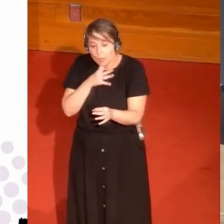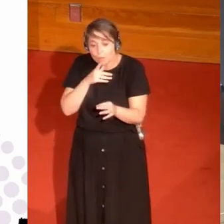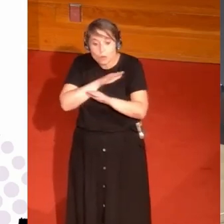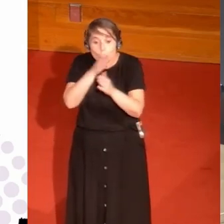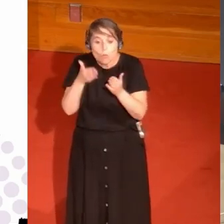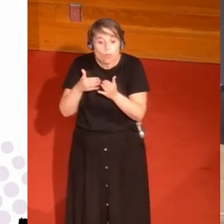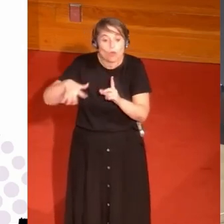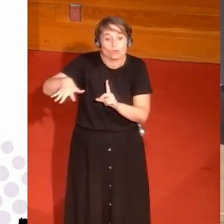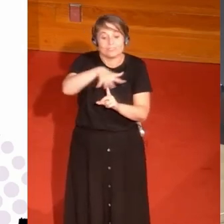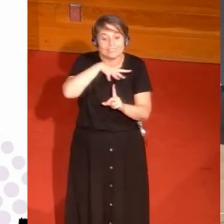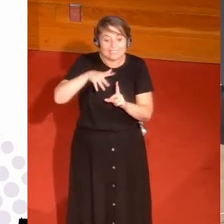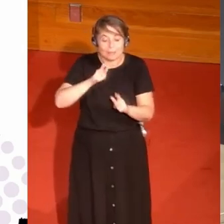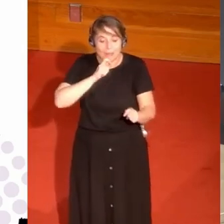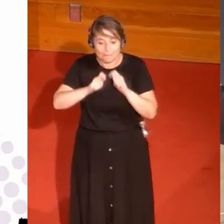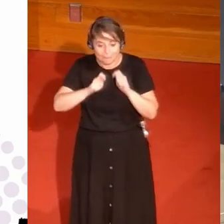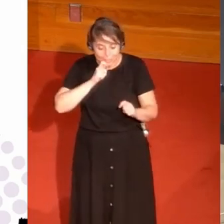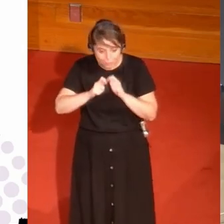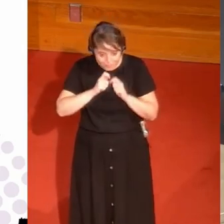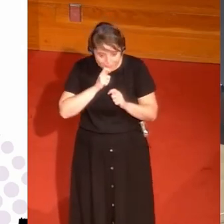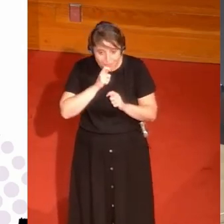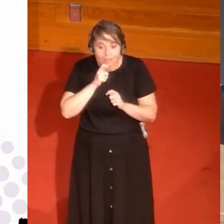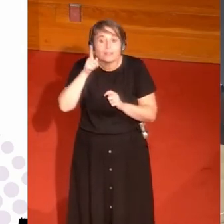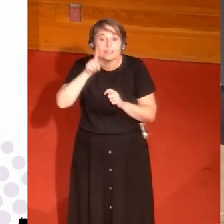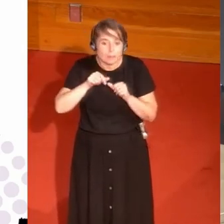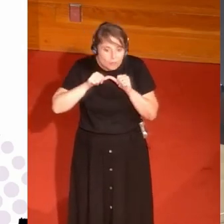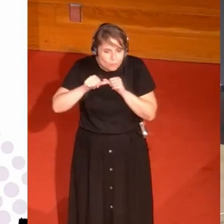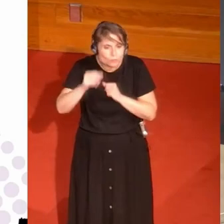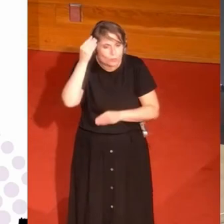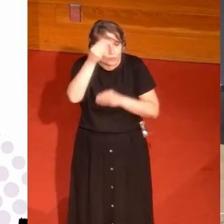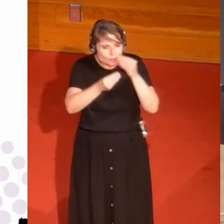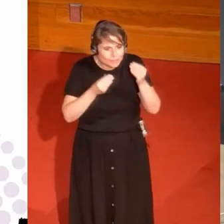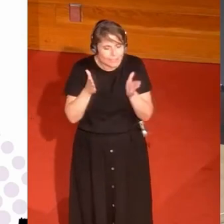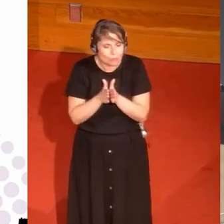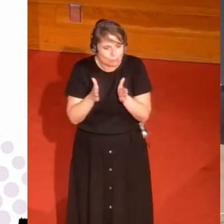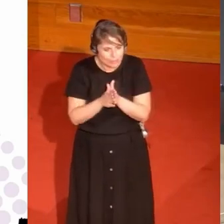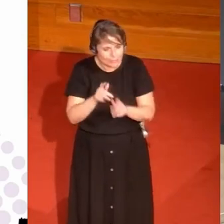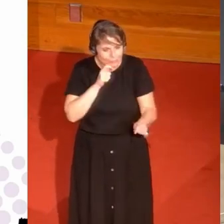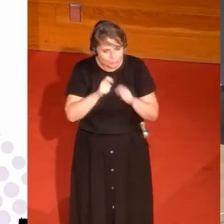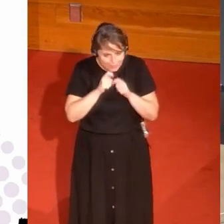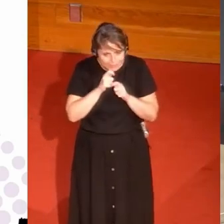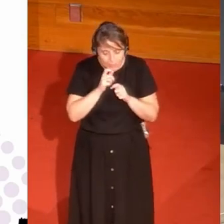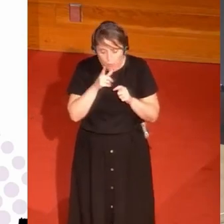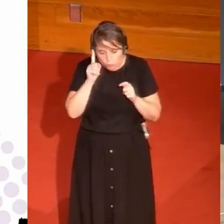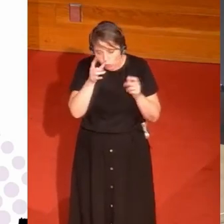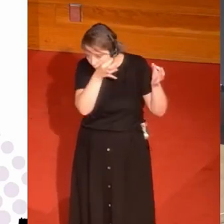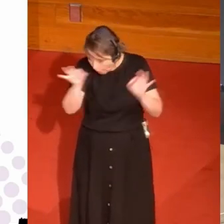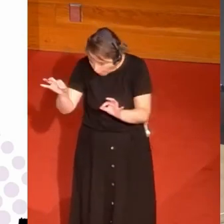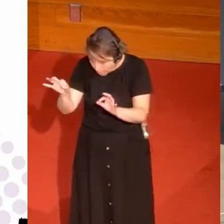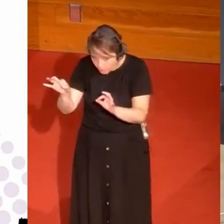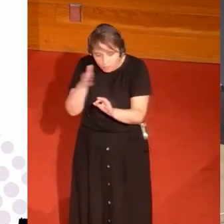un ecosistema periodístico sobre que también Tendremos que reflexionar los compañeros de la de la prensa